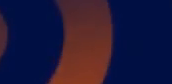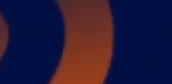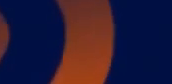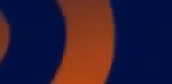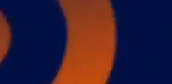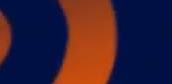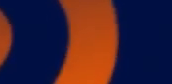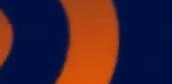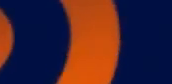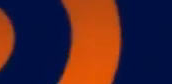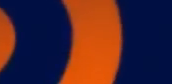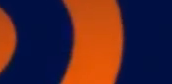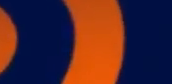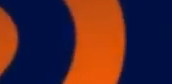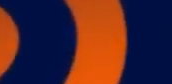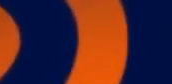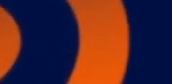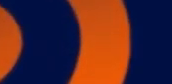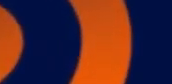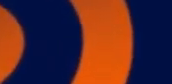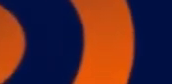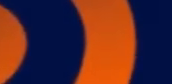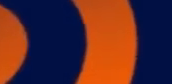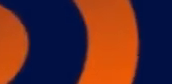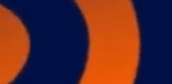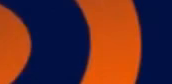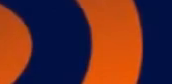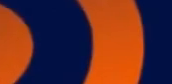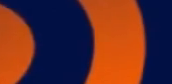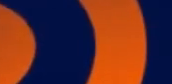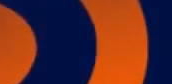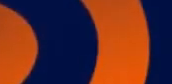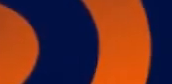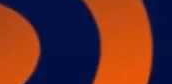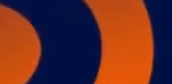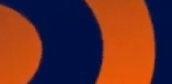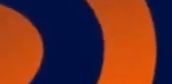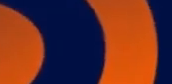Estás viendo RTVC Noticias.